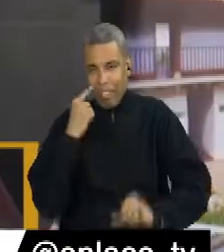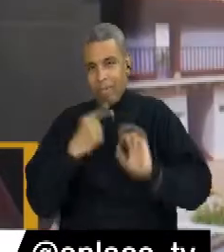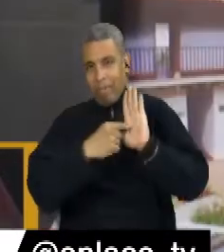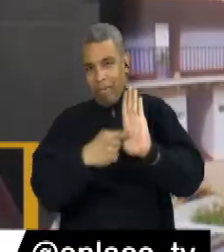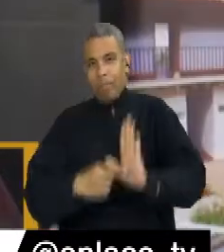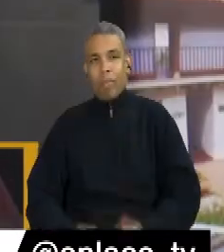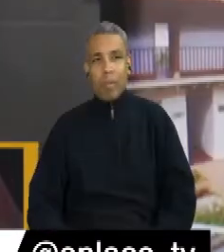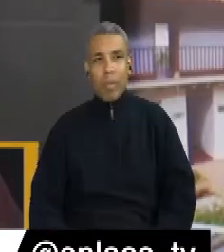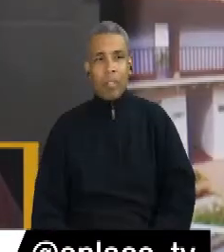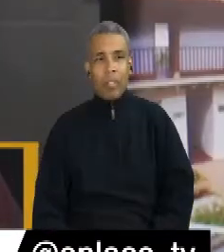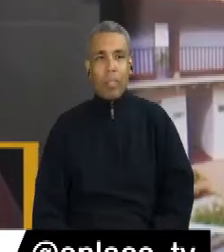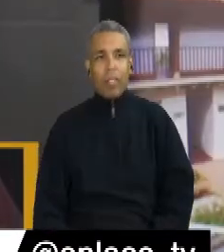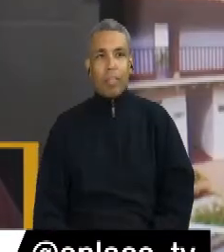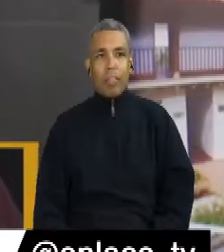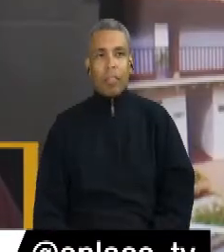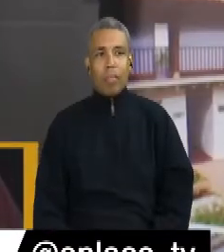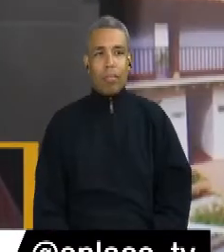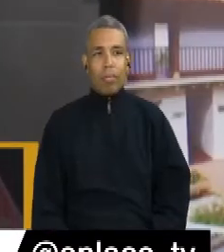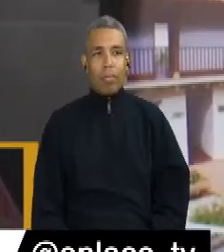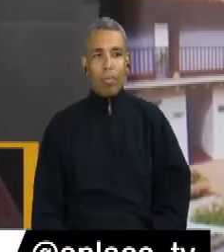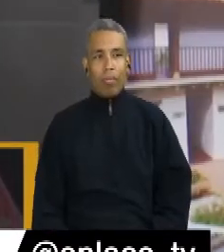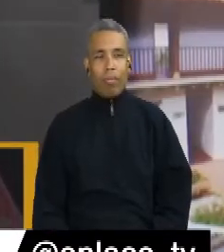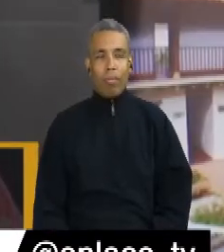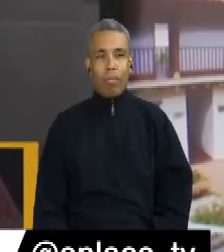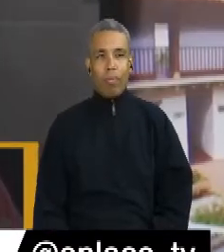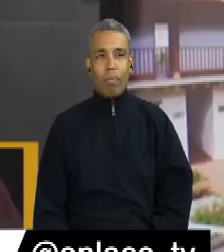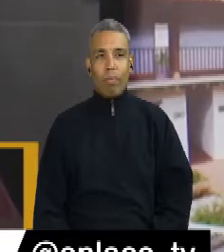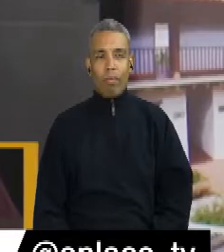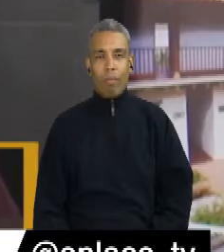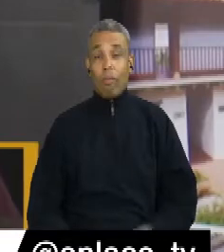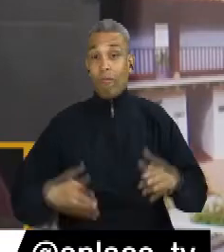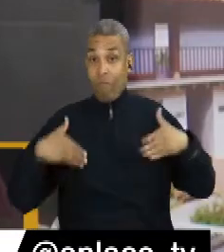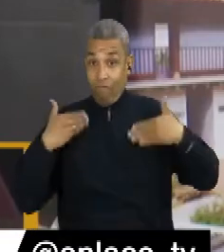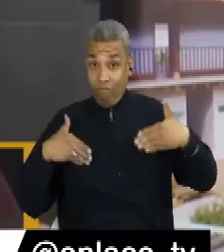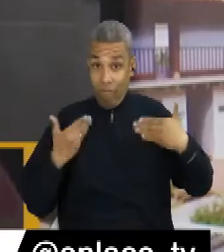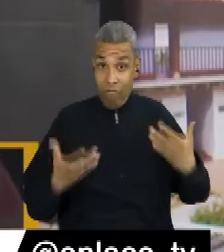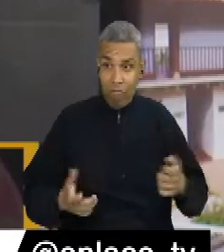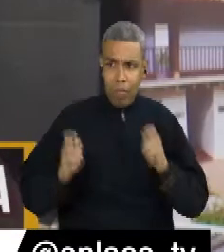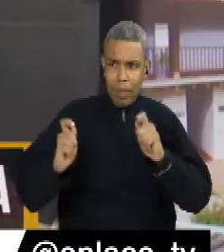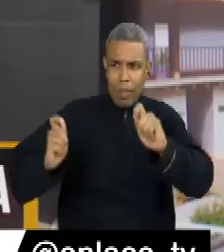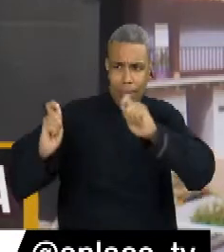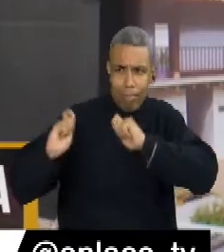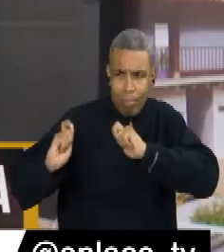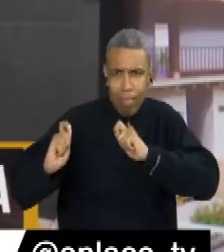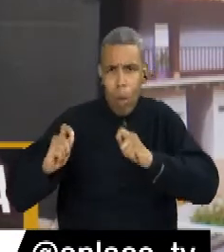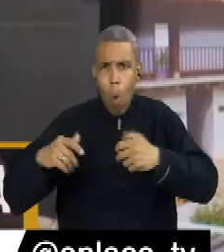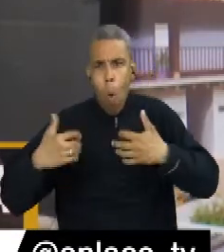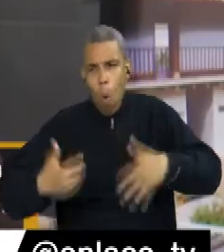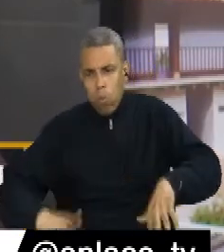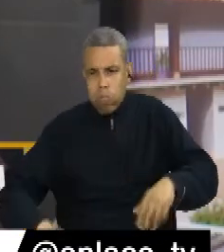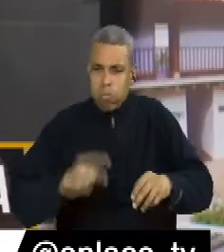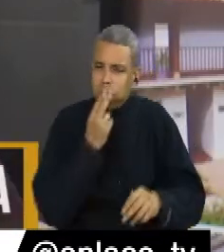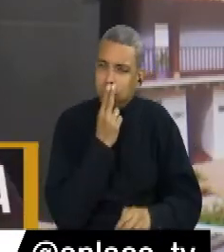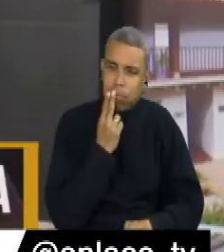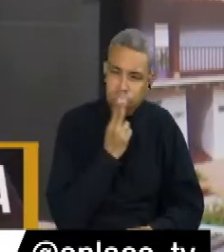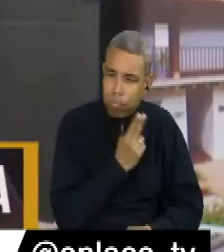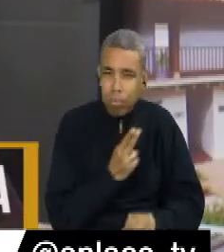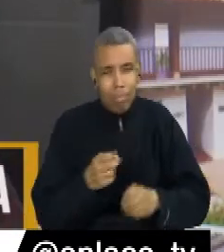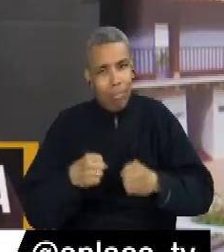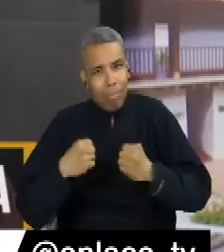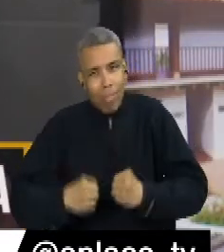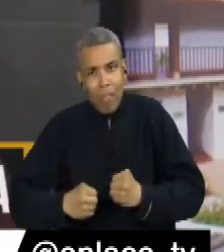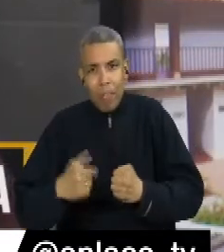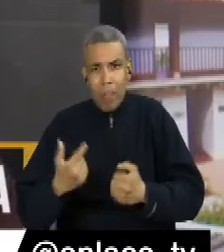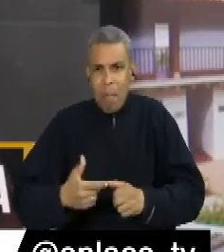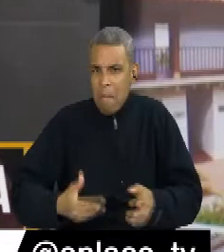país. Contento y estando ahí, tratando de estar a la altura del reto, empapándome de todas las cosas que ofrece